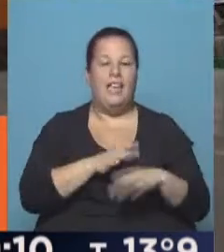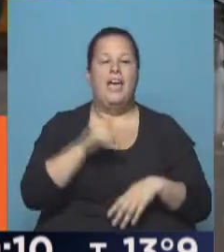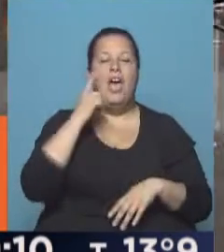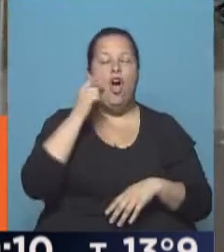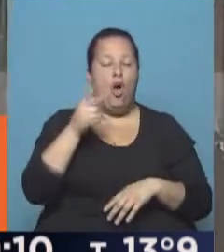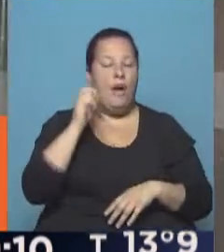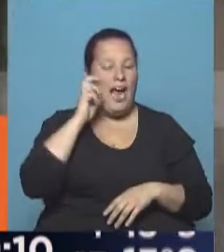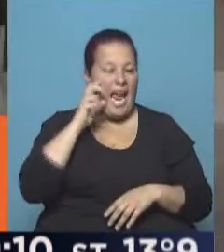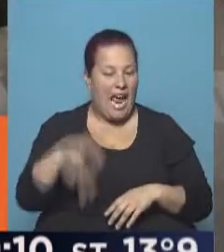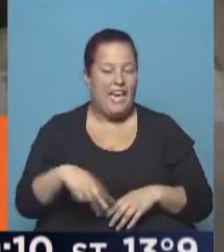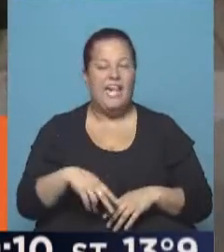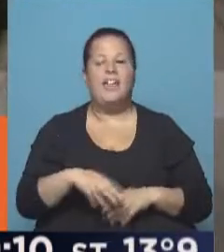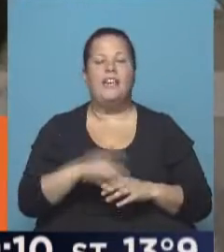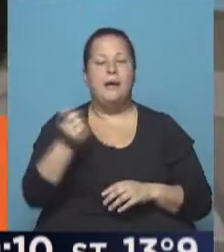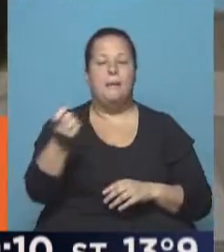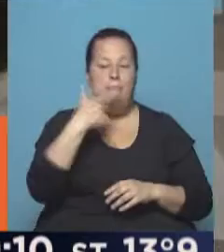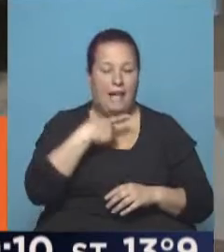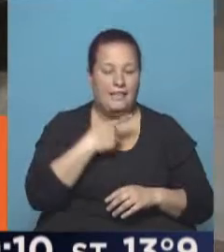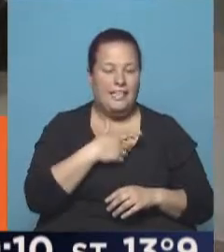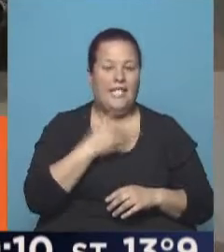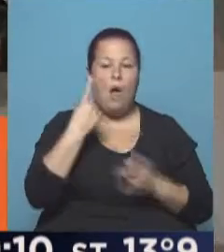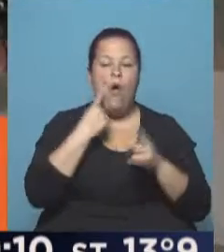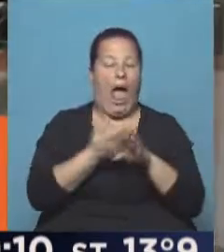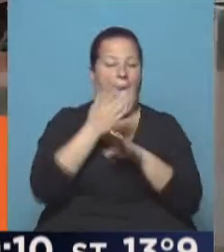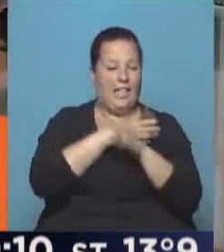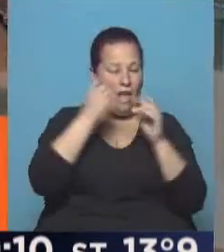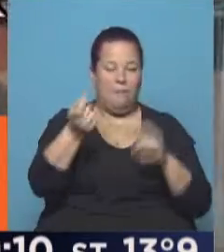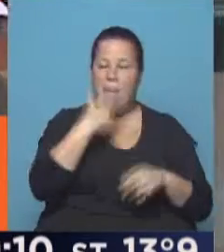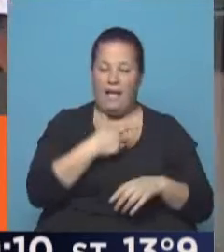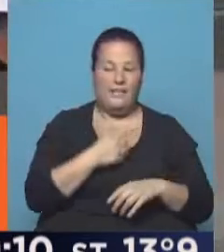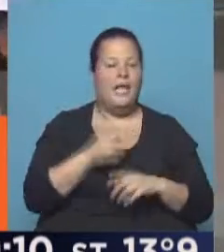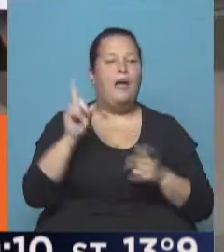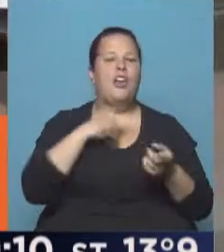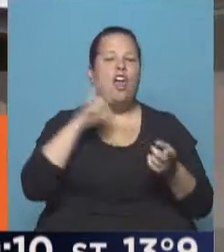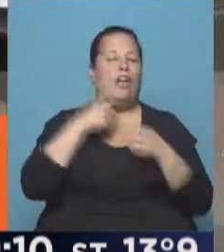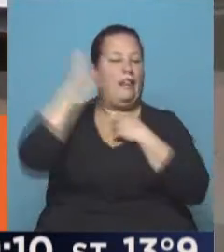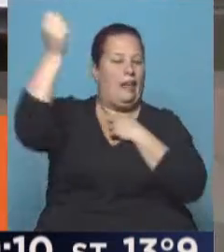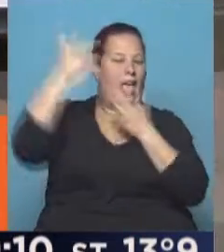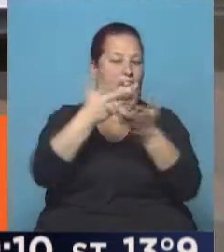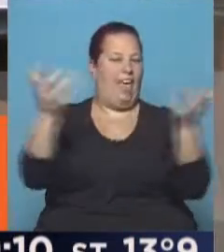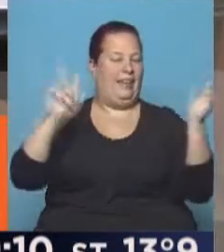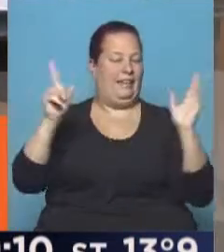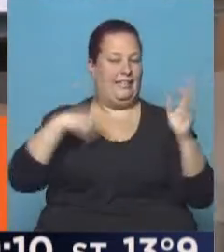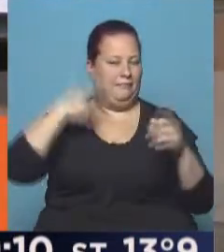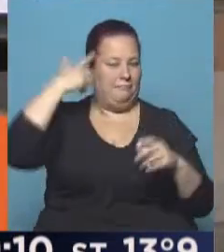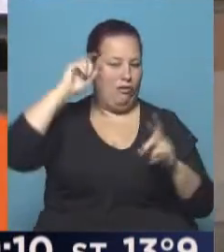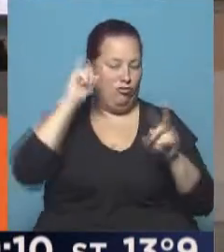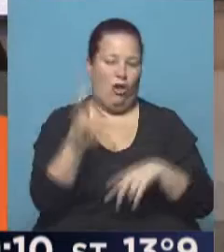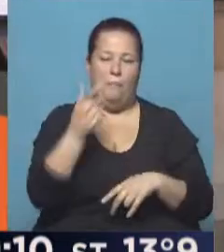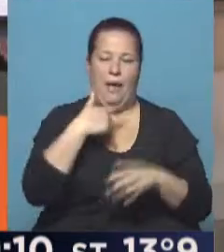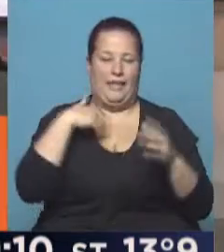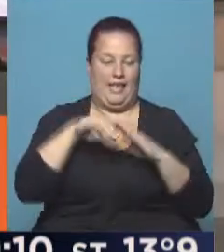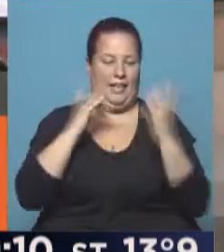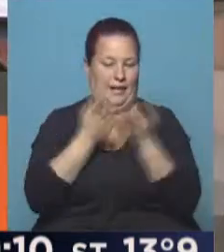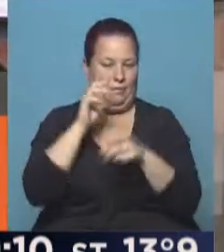Göring ingiere una pastilla una noche anterior y no para que no lo cuelguen frente a los demás y él se mata en su